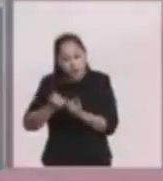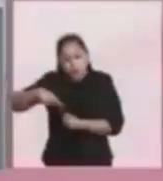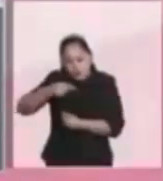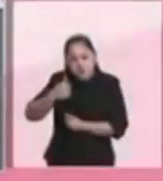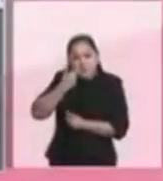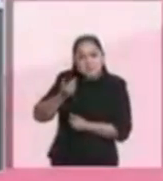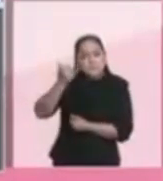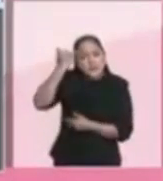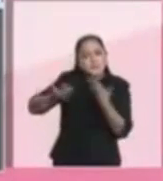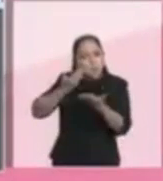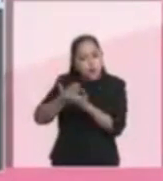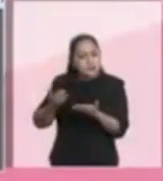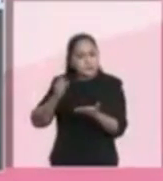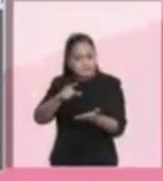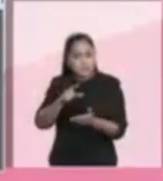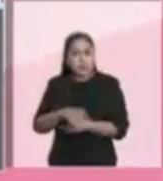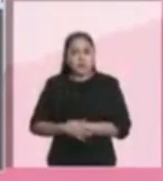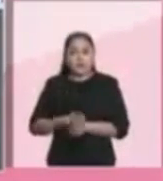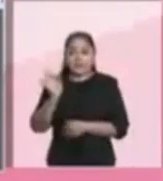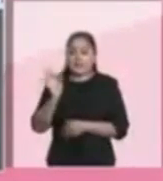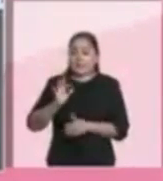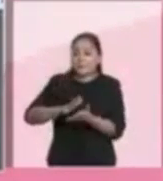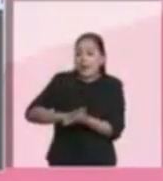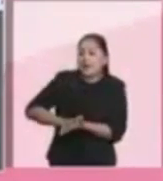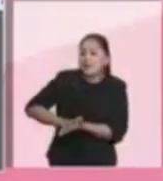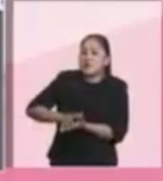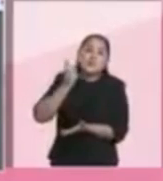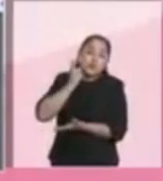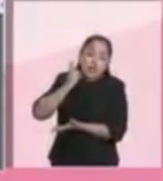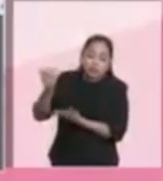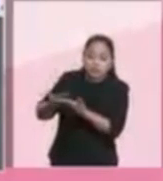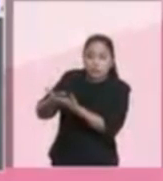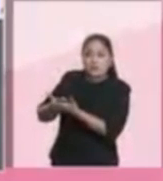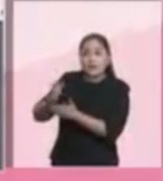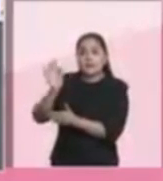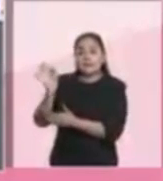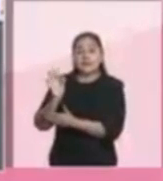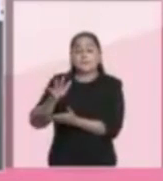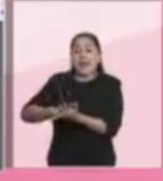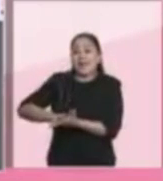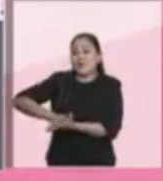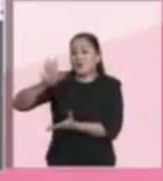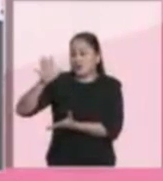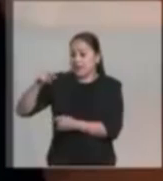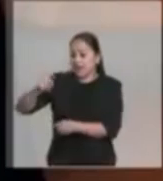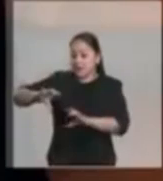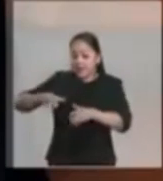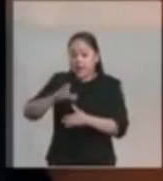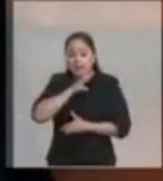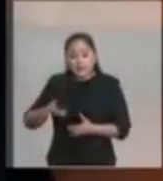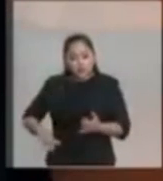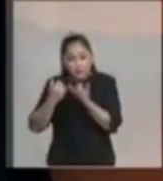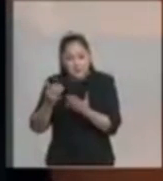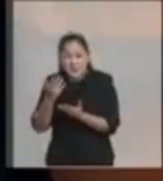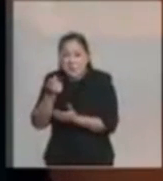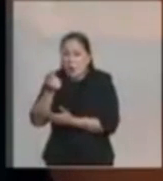los diputados, que serán evidentemente diputados de mayoría partidista, porque evidentemente hay muy pocos candidatos independientes al Congreso,